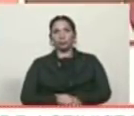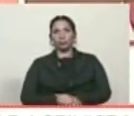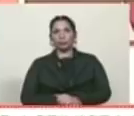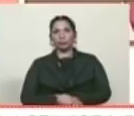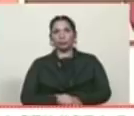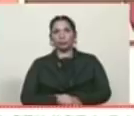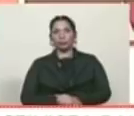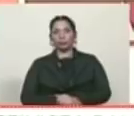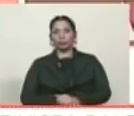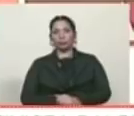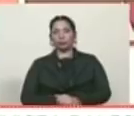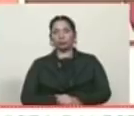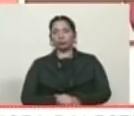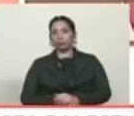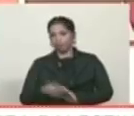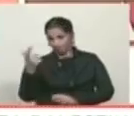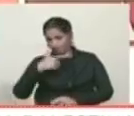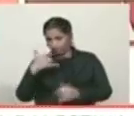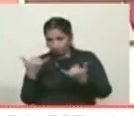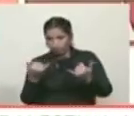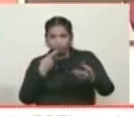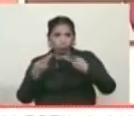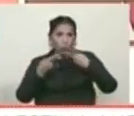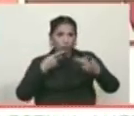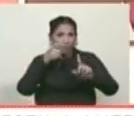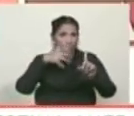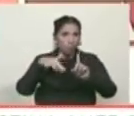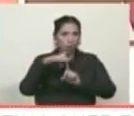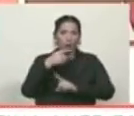la realidad política que hoy se ha dado al pueblo. Y digo esto